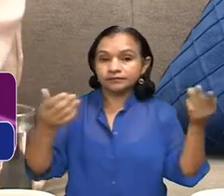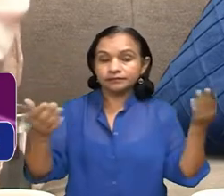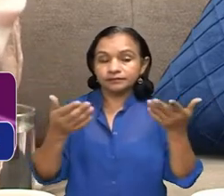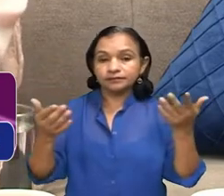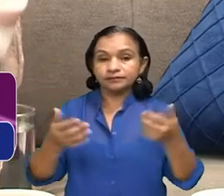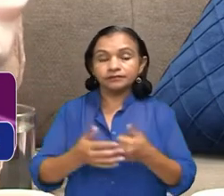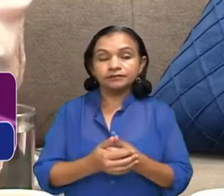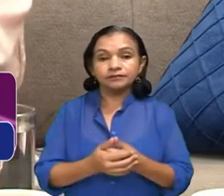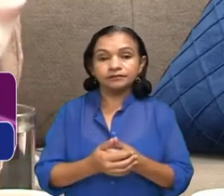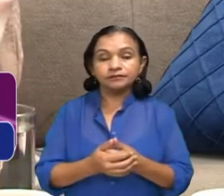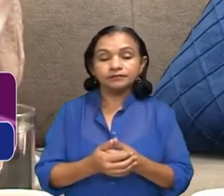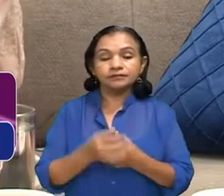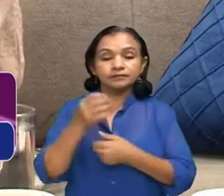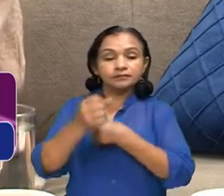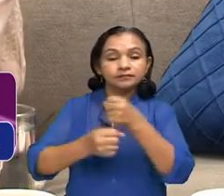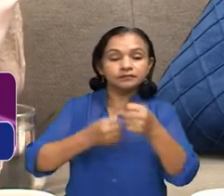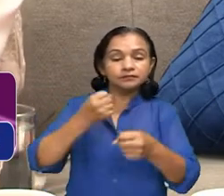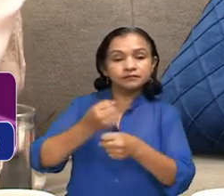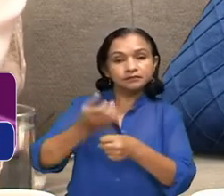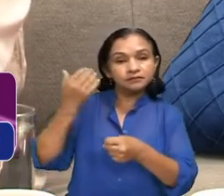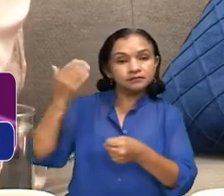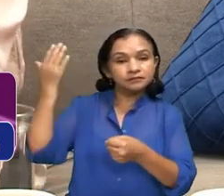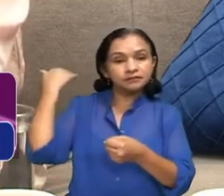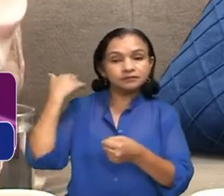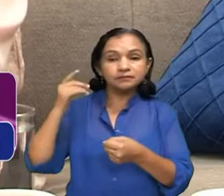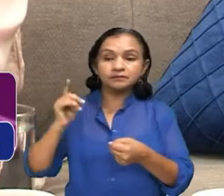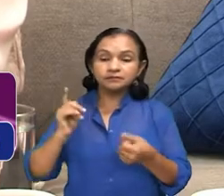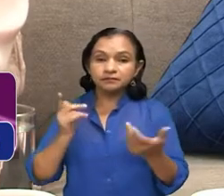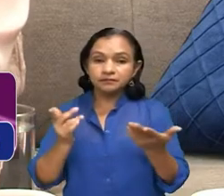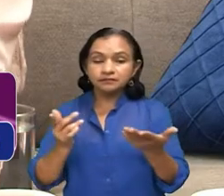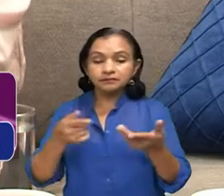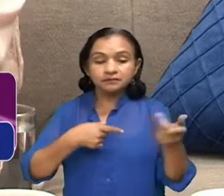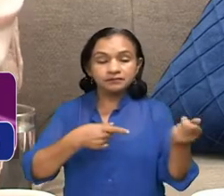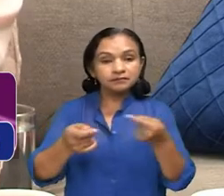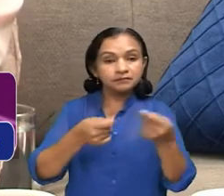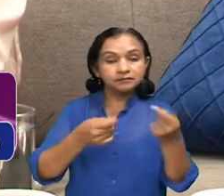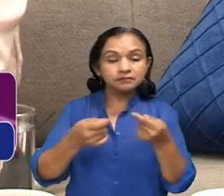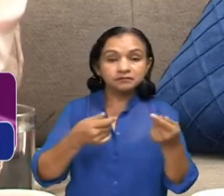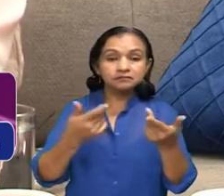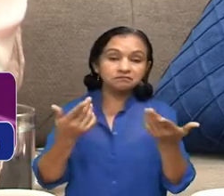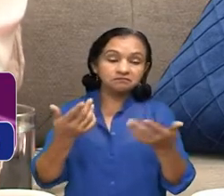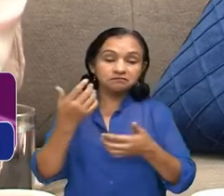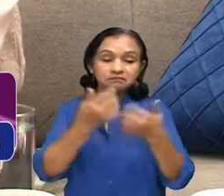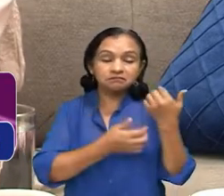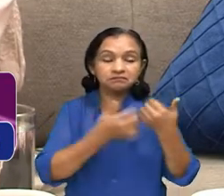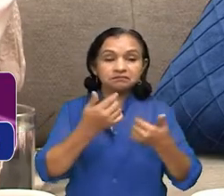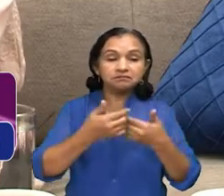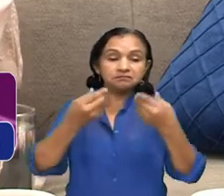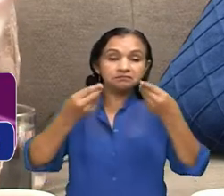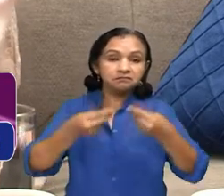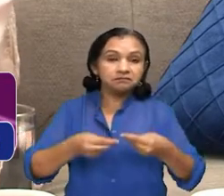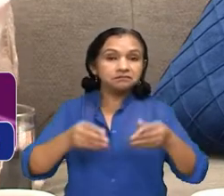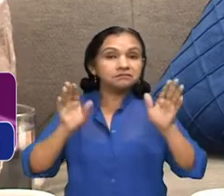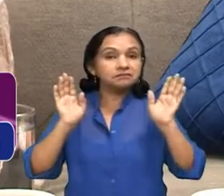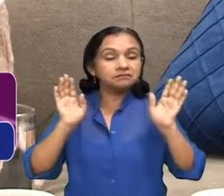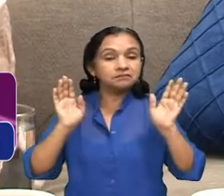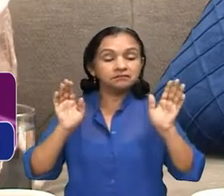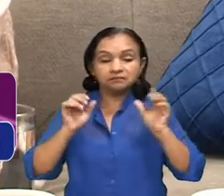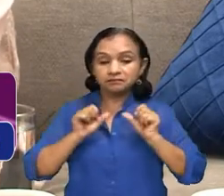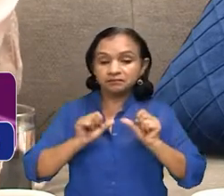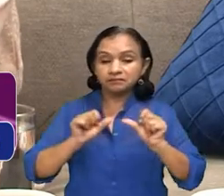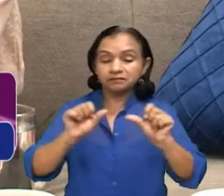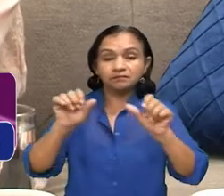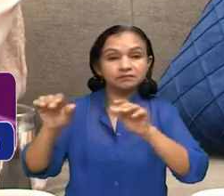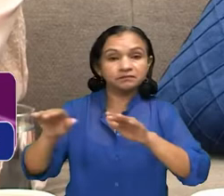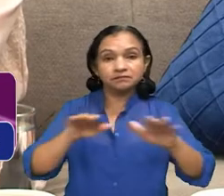tal vez en años pasados tuvieron un negocio, pero por X y Y circunstancias ya no lo